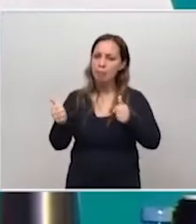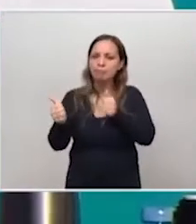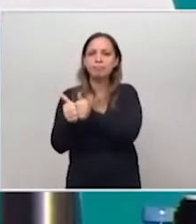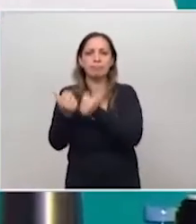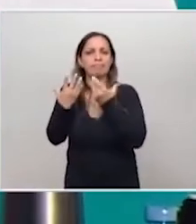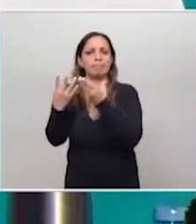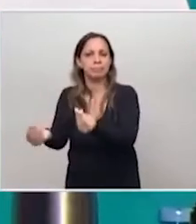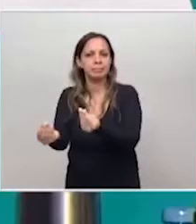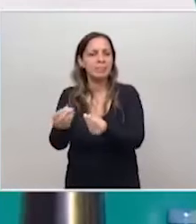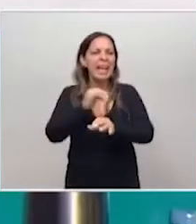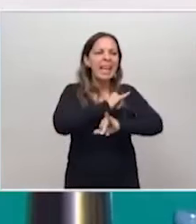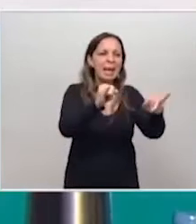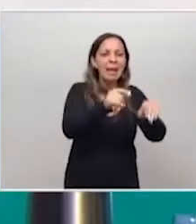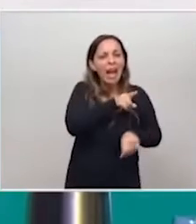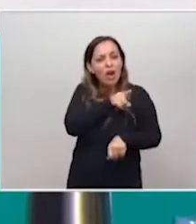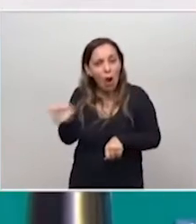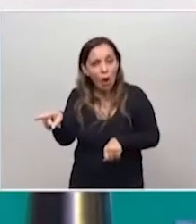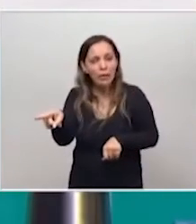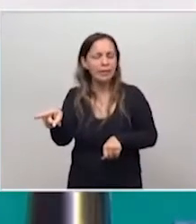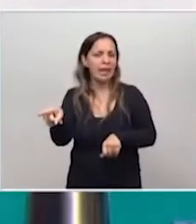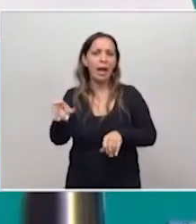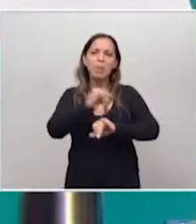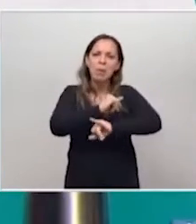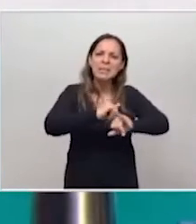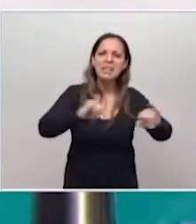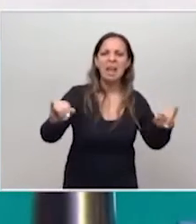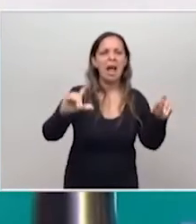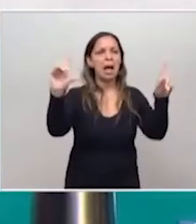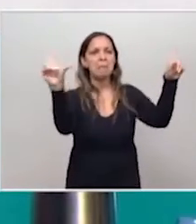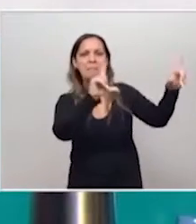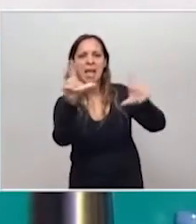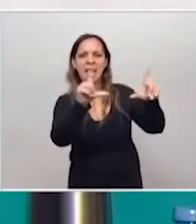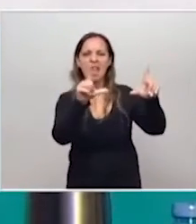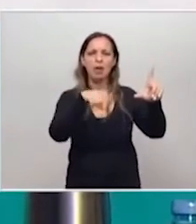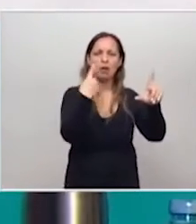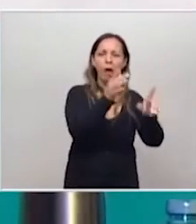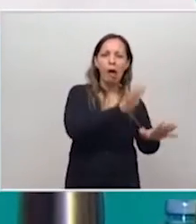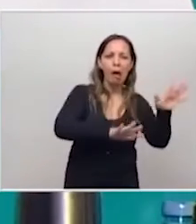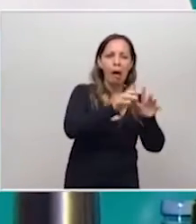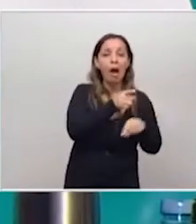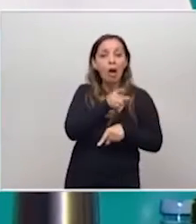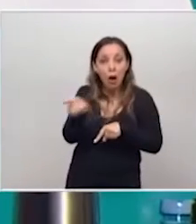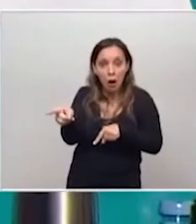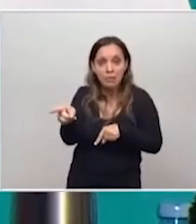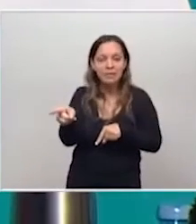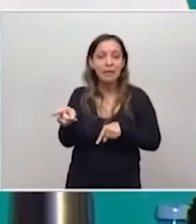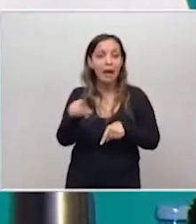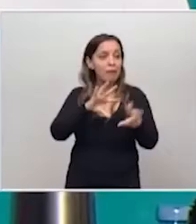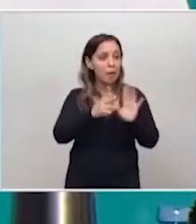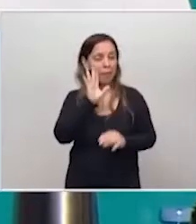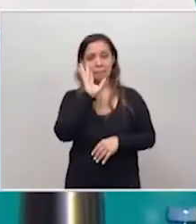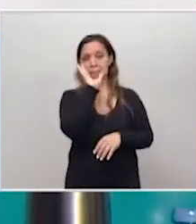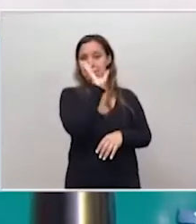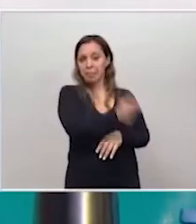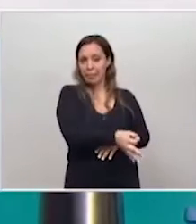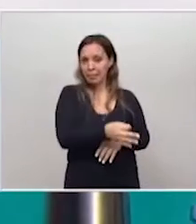tanta campaña negativa, con tanto marketing y medio de comunicación trabajando, no hace más que reafirmar